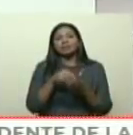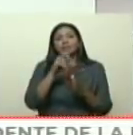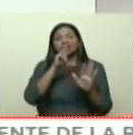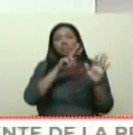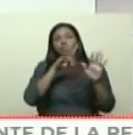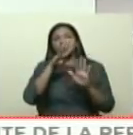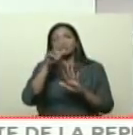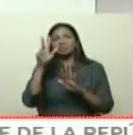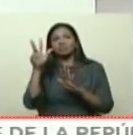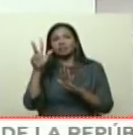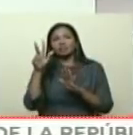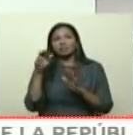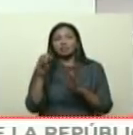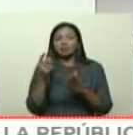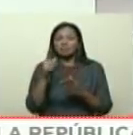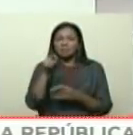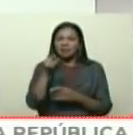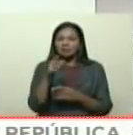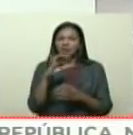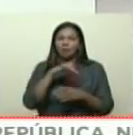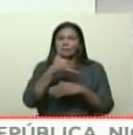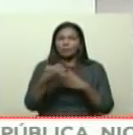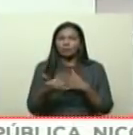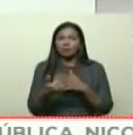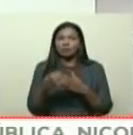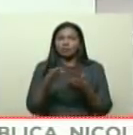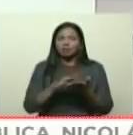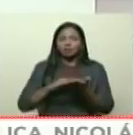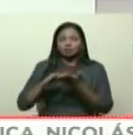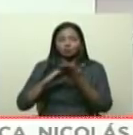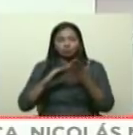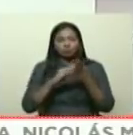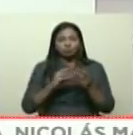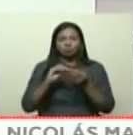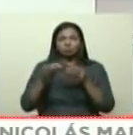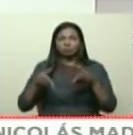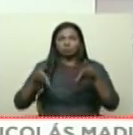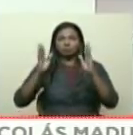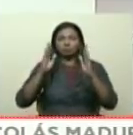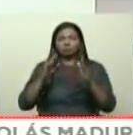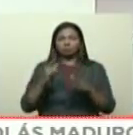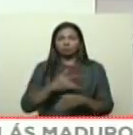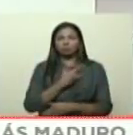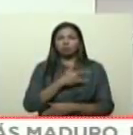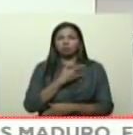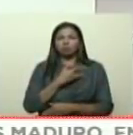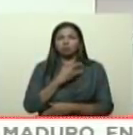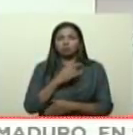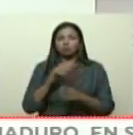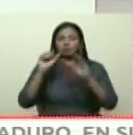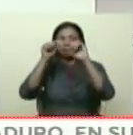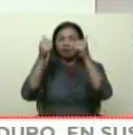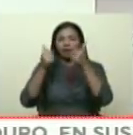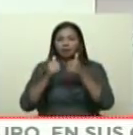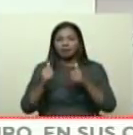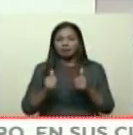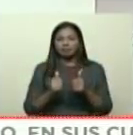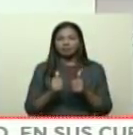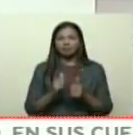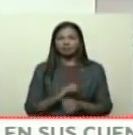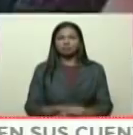bolívares para el proyecto de recuperación de la infraestructura de la Universidad Nacional Experimental de las